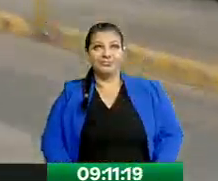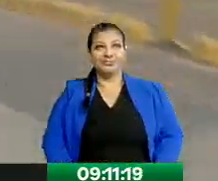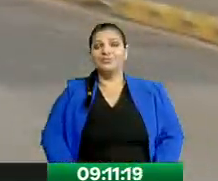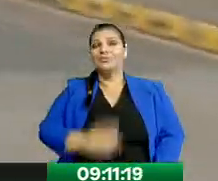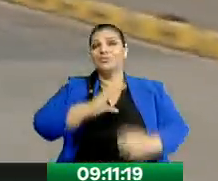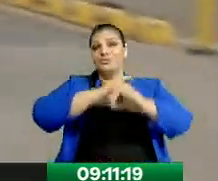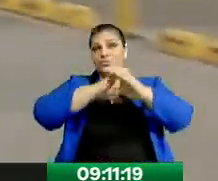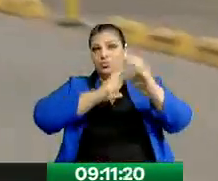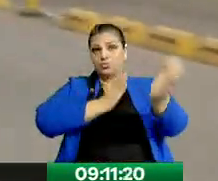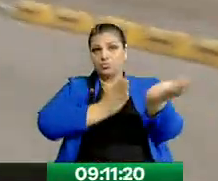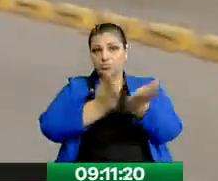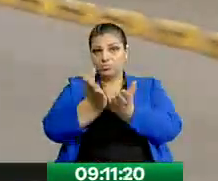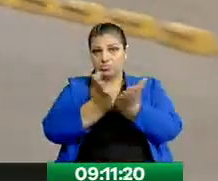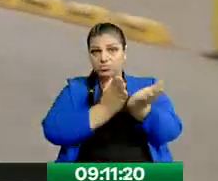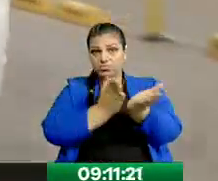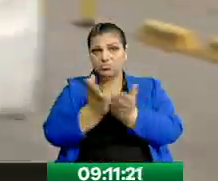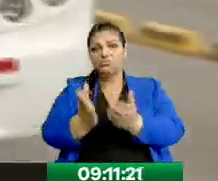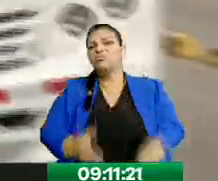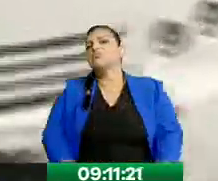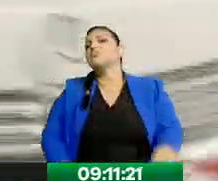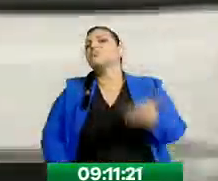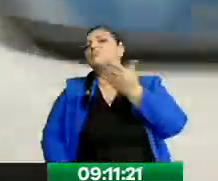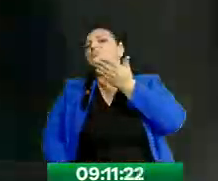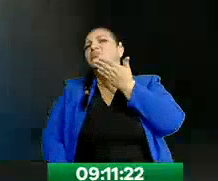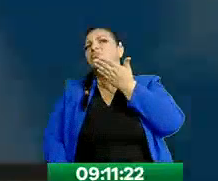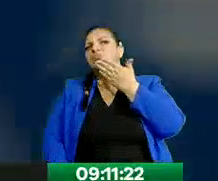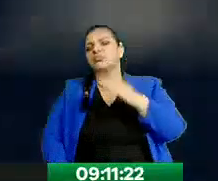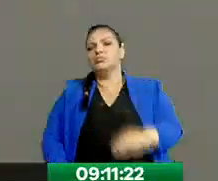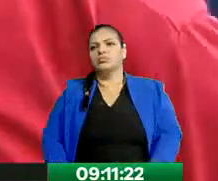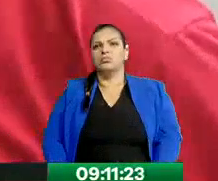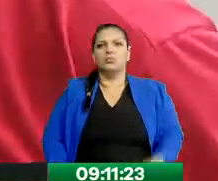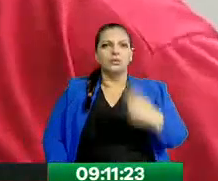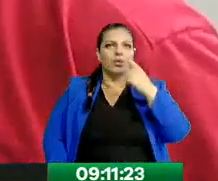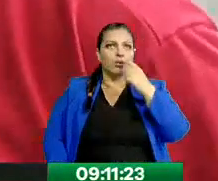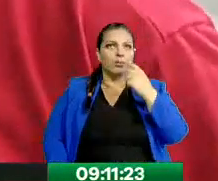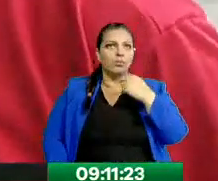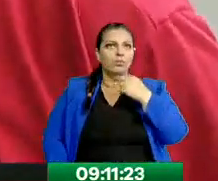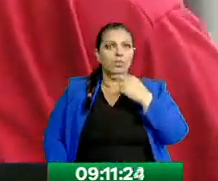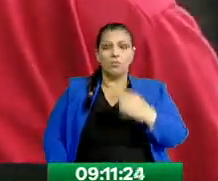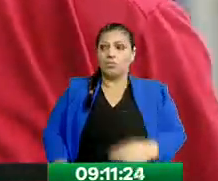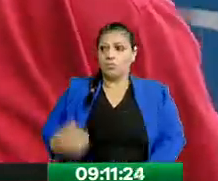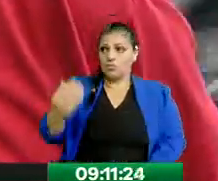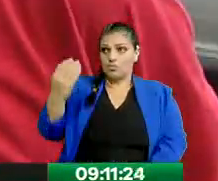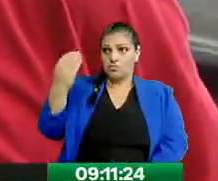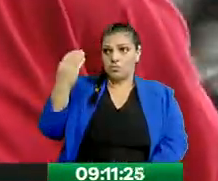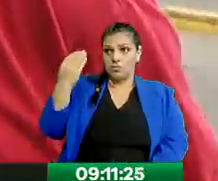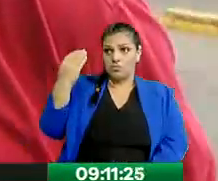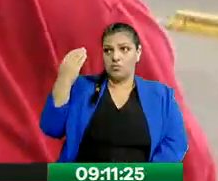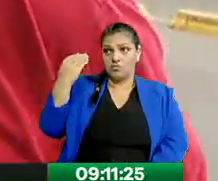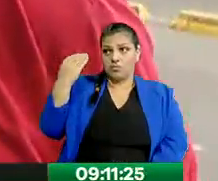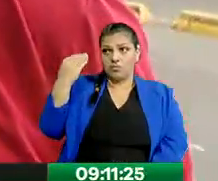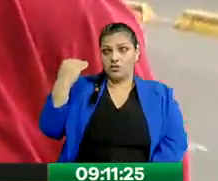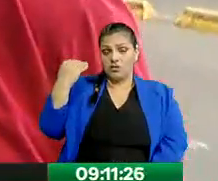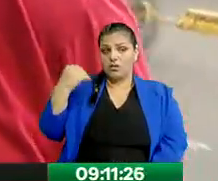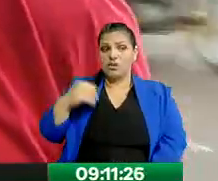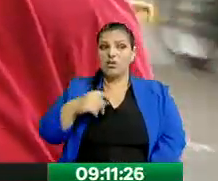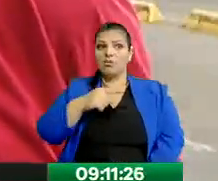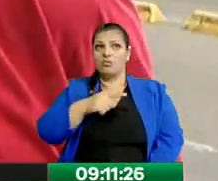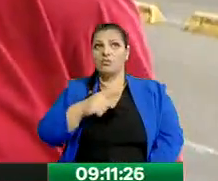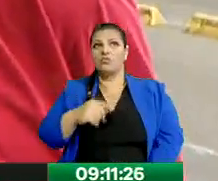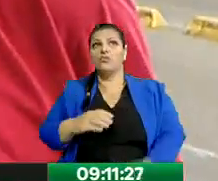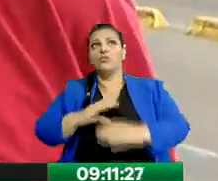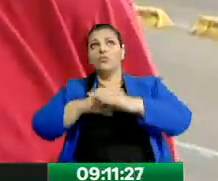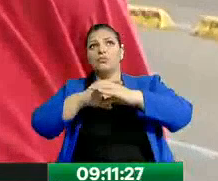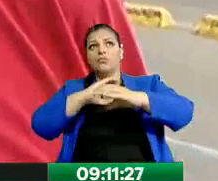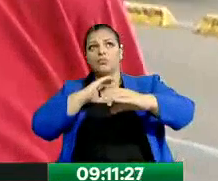al nuevo orden establecido. No, está mejor porque yo timbré allá y me paró aquí, justo aquí. Ya no están